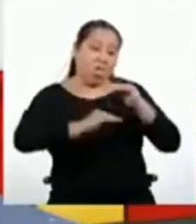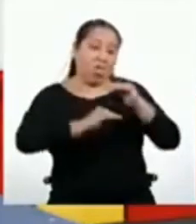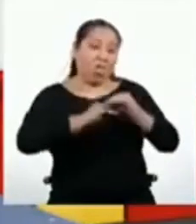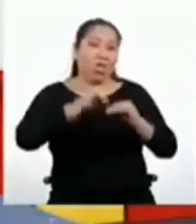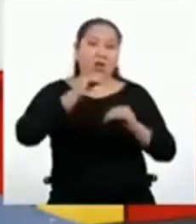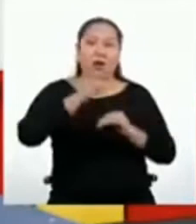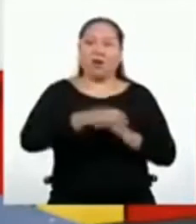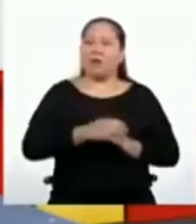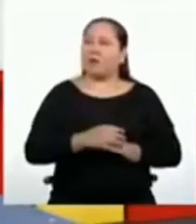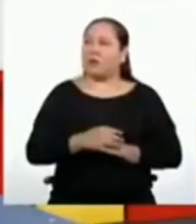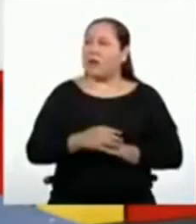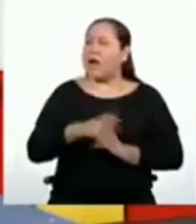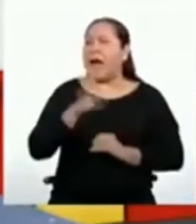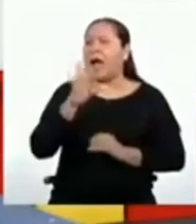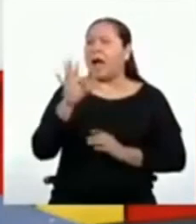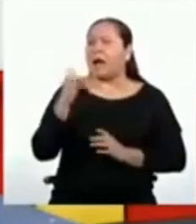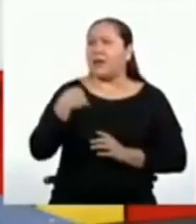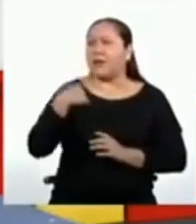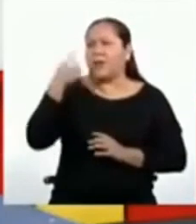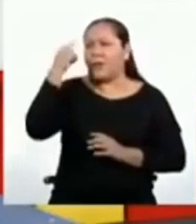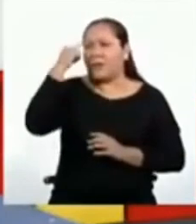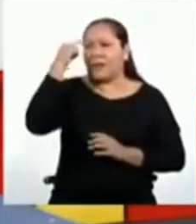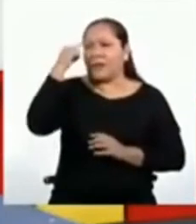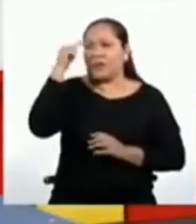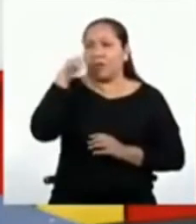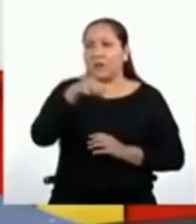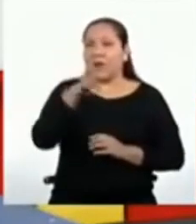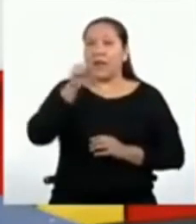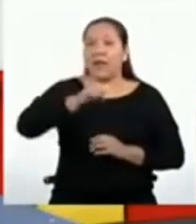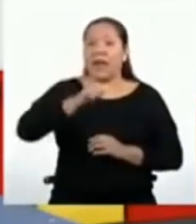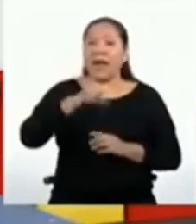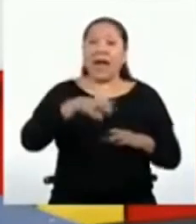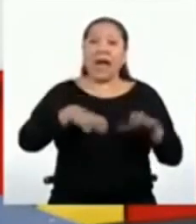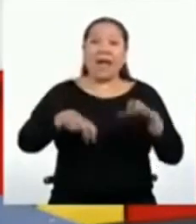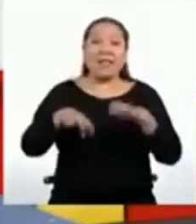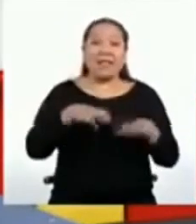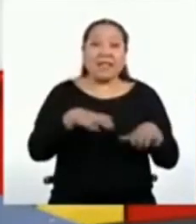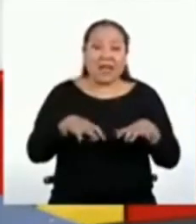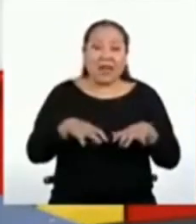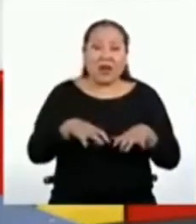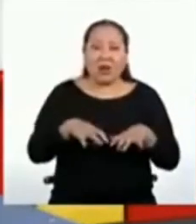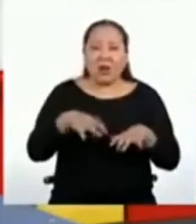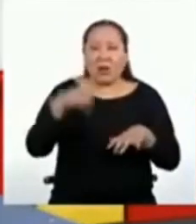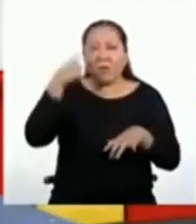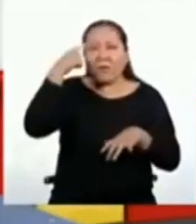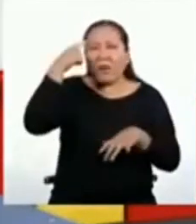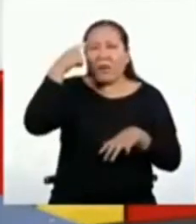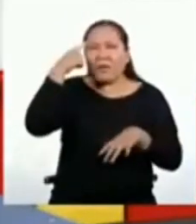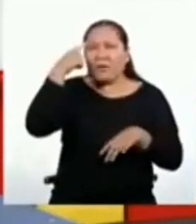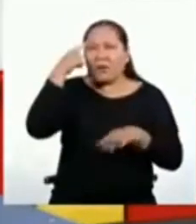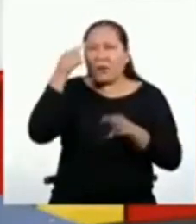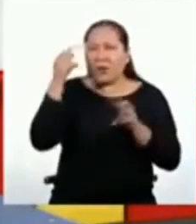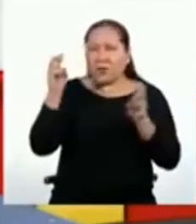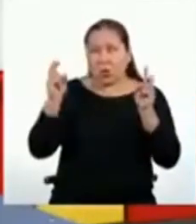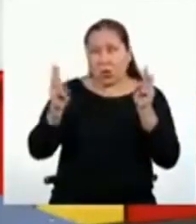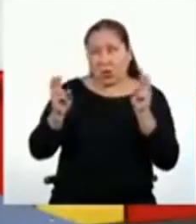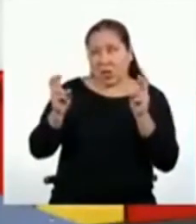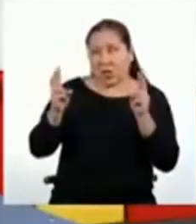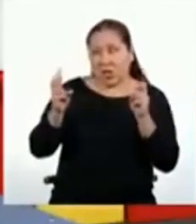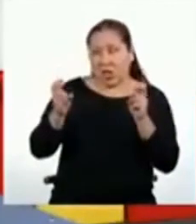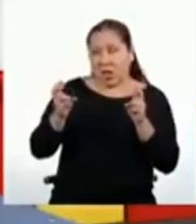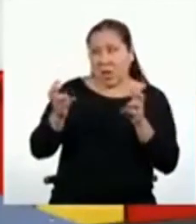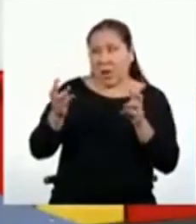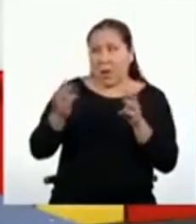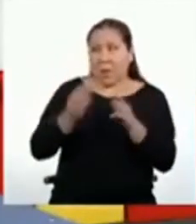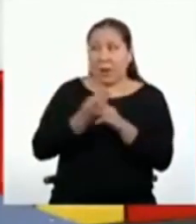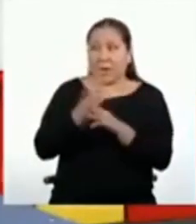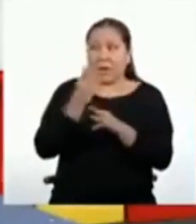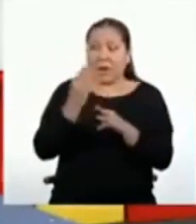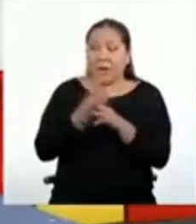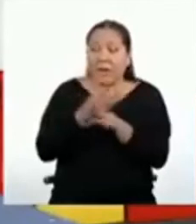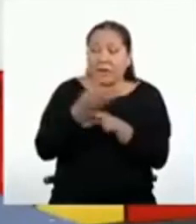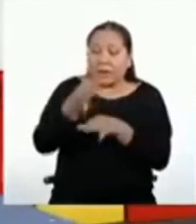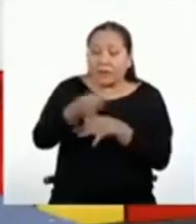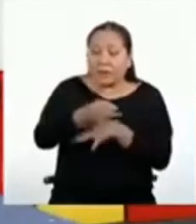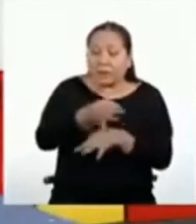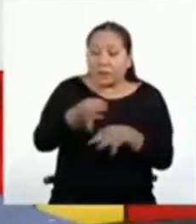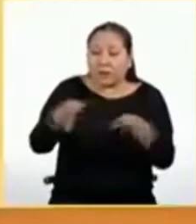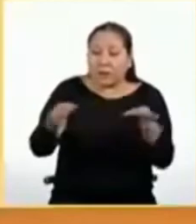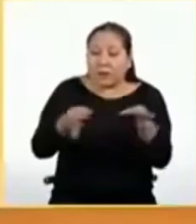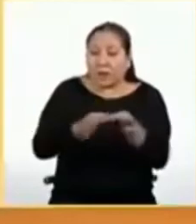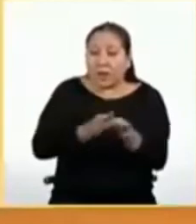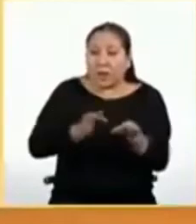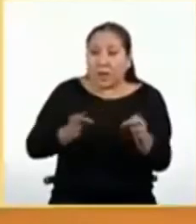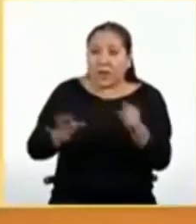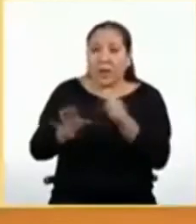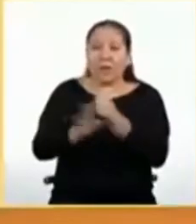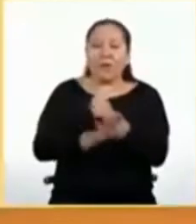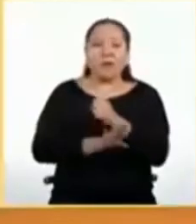que verá, yo creo que para poder hacerlo bien es una cuestión de matemáticas, un tema de ingeniería